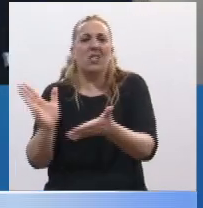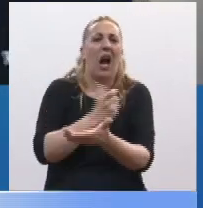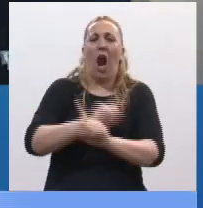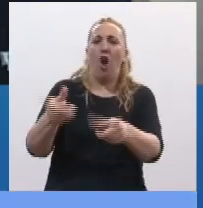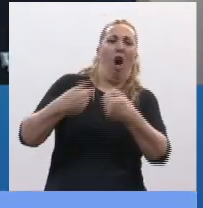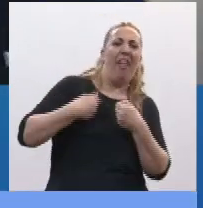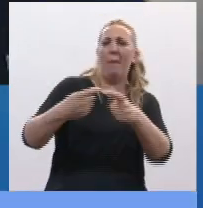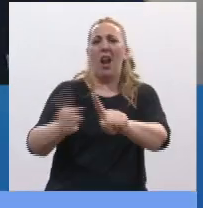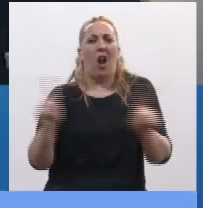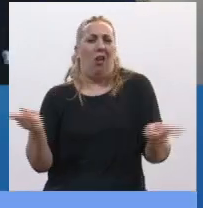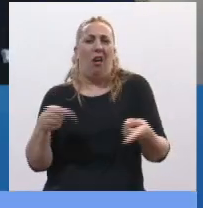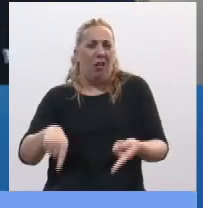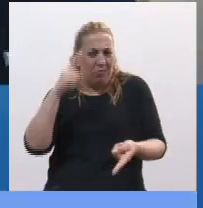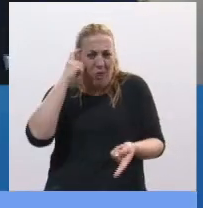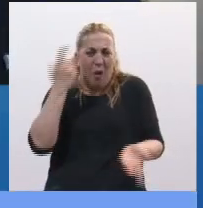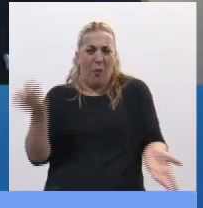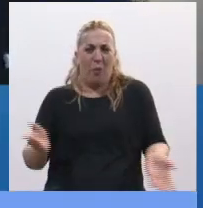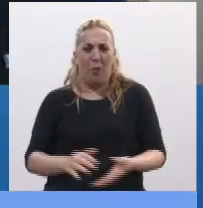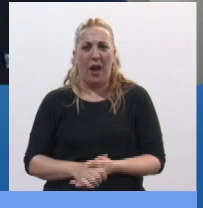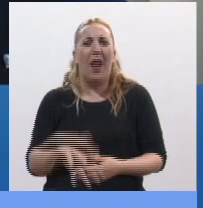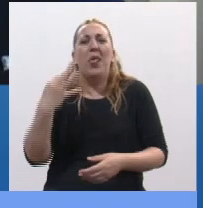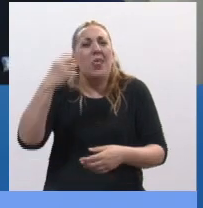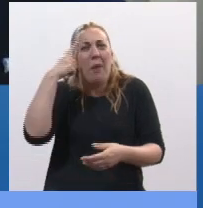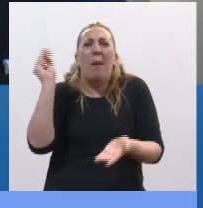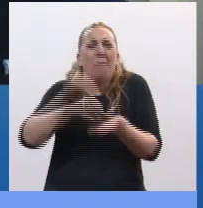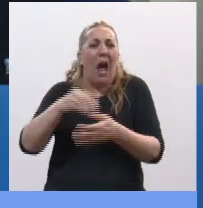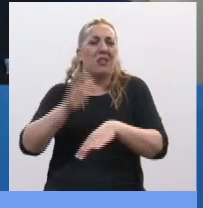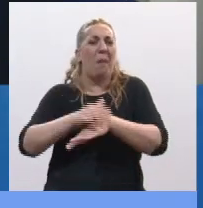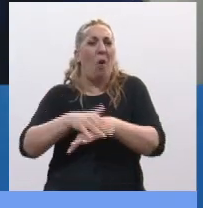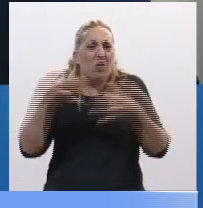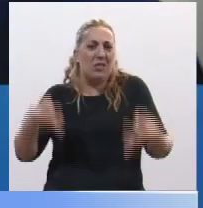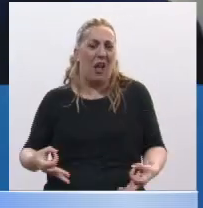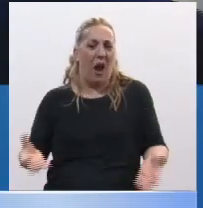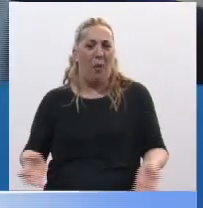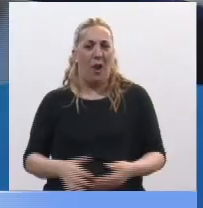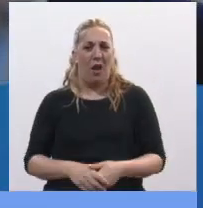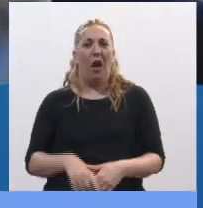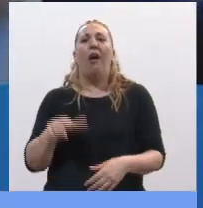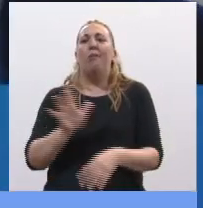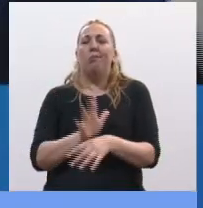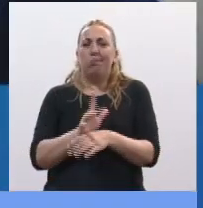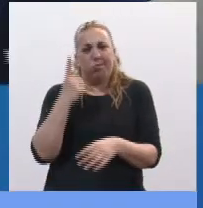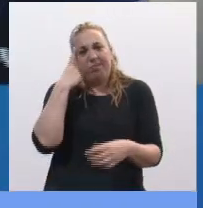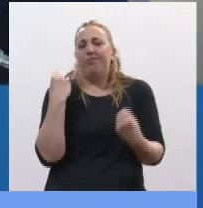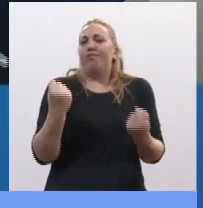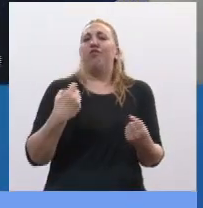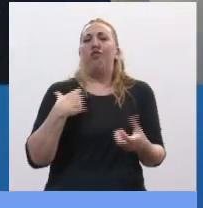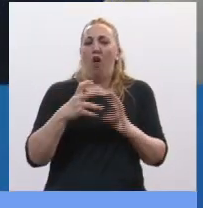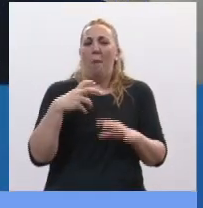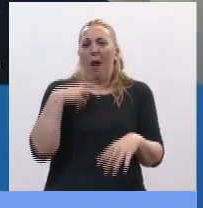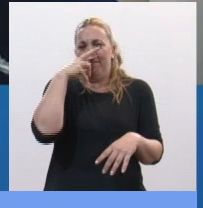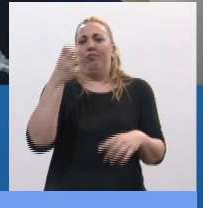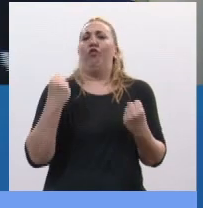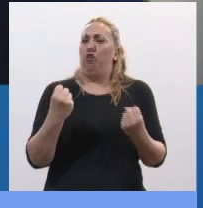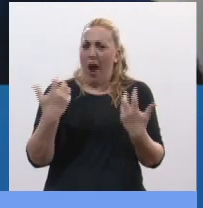sacar, meter, poner. Es un delirio. Hay que ser más responsable. Hay un rasgo de soberbia muy fuerte en todo